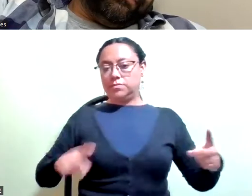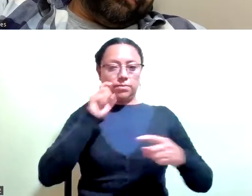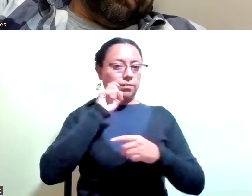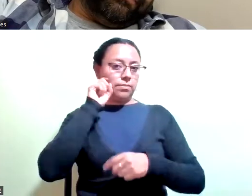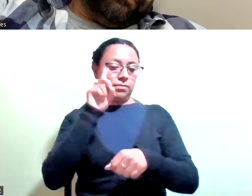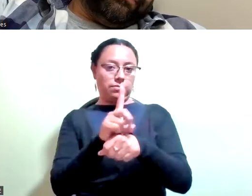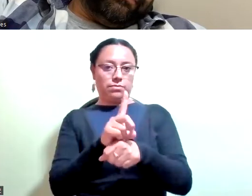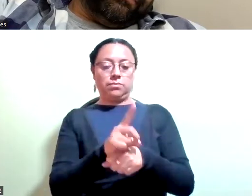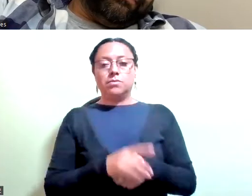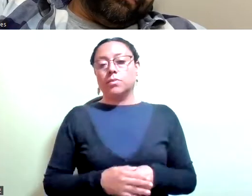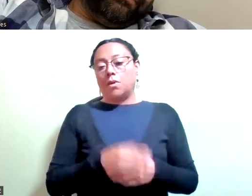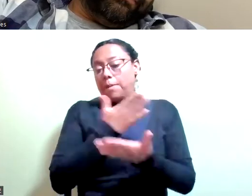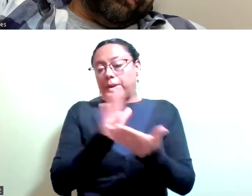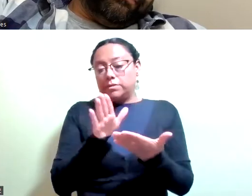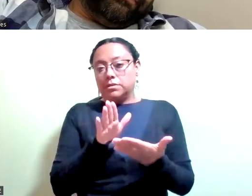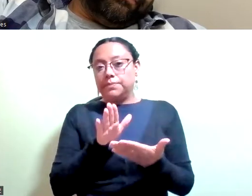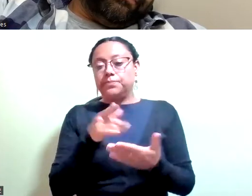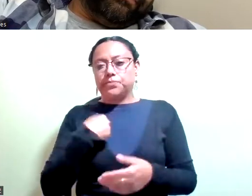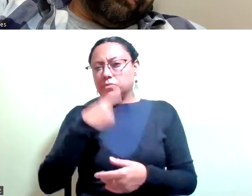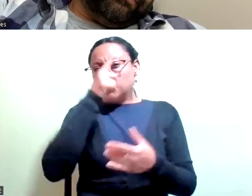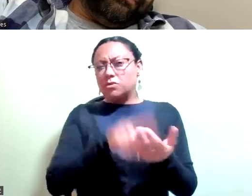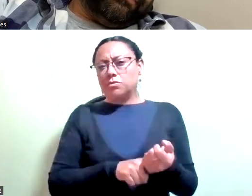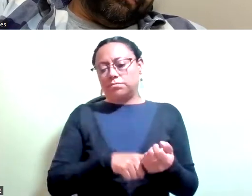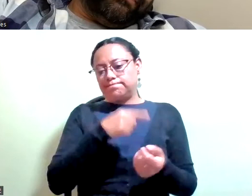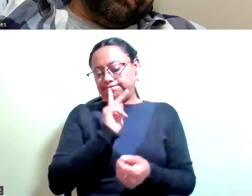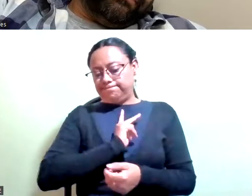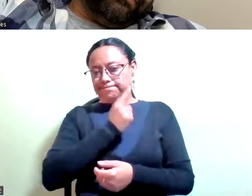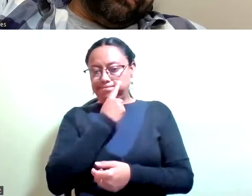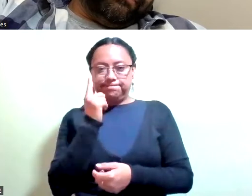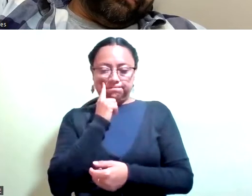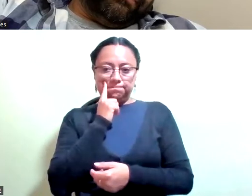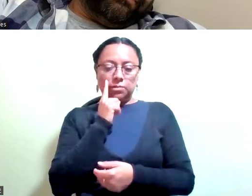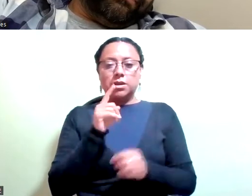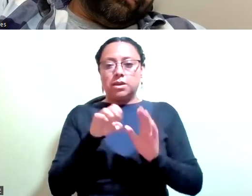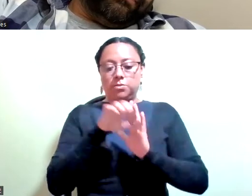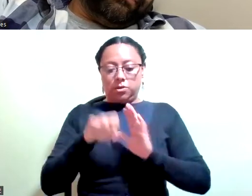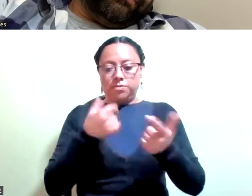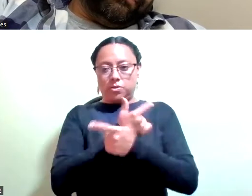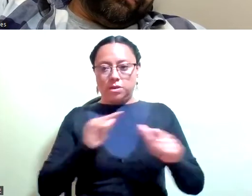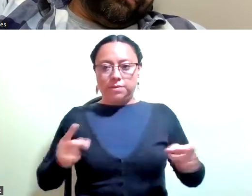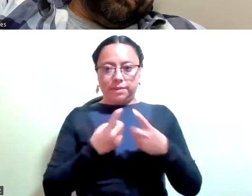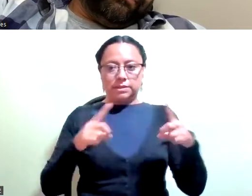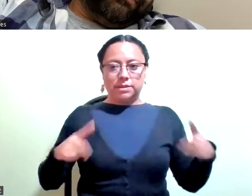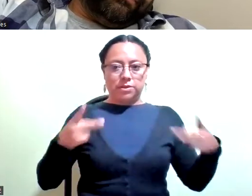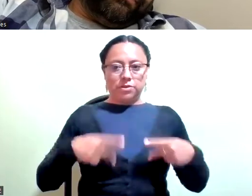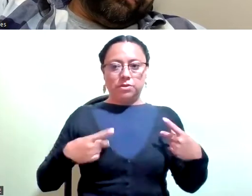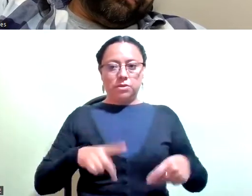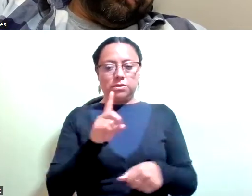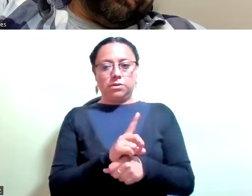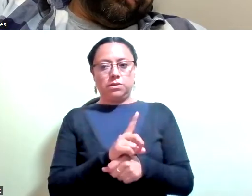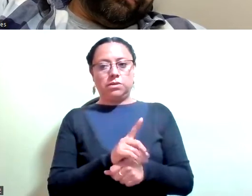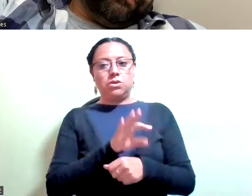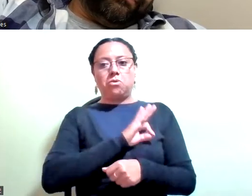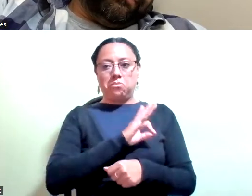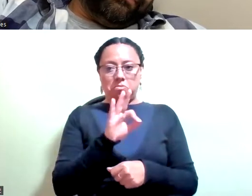lado, pues me parece a mí que en el fondo el libre desarrollo de la personalidad ya podría